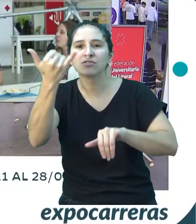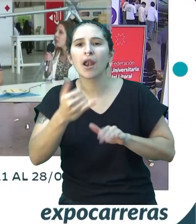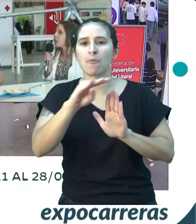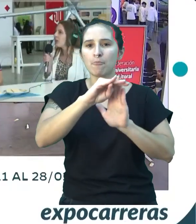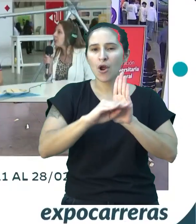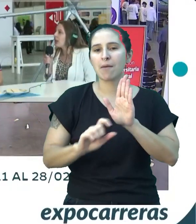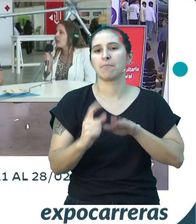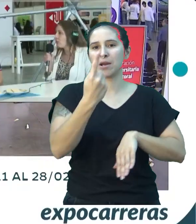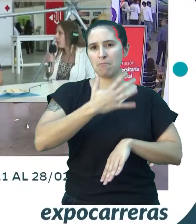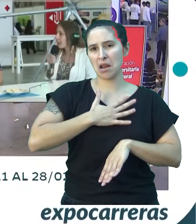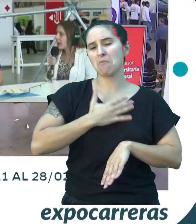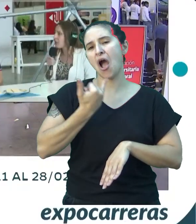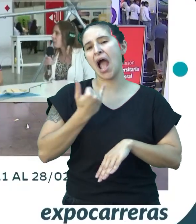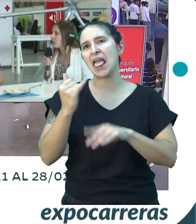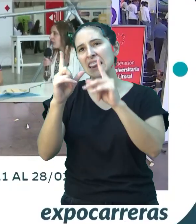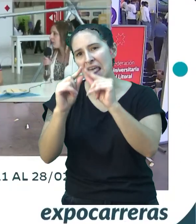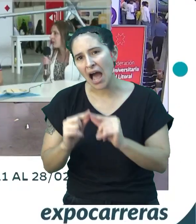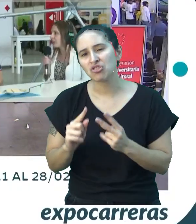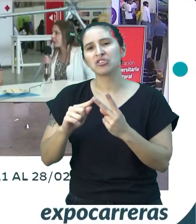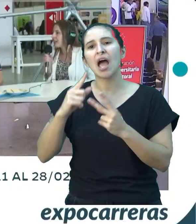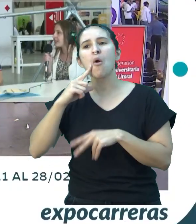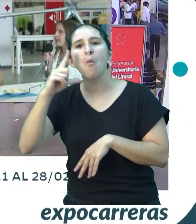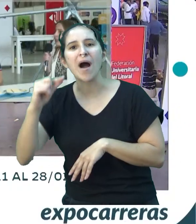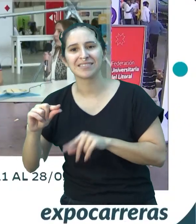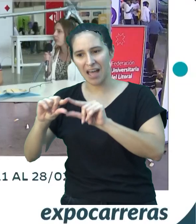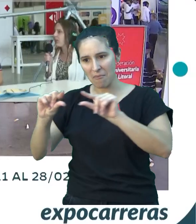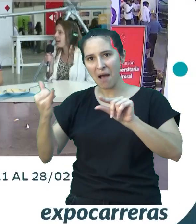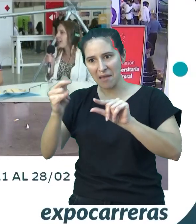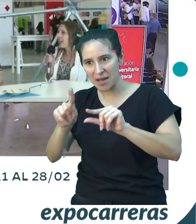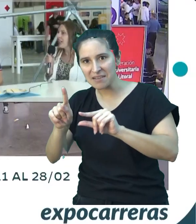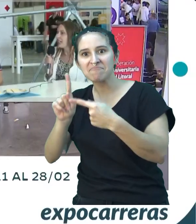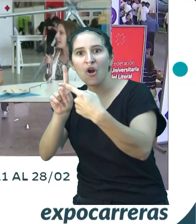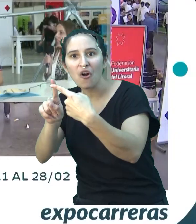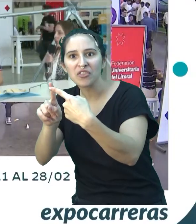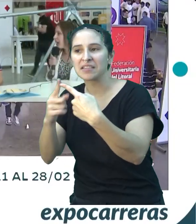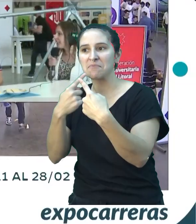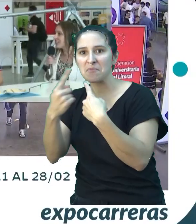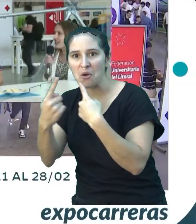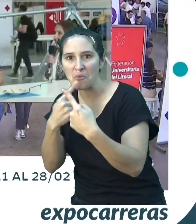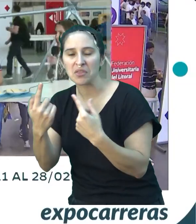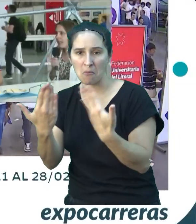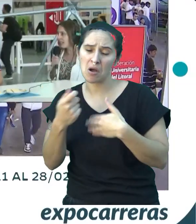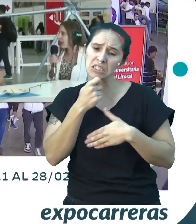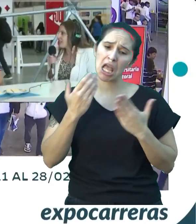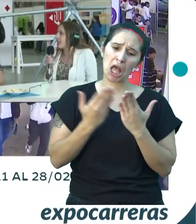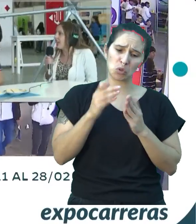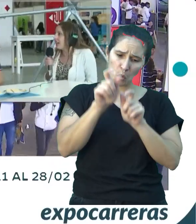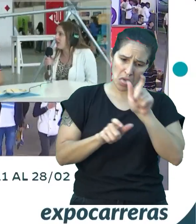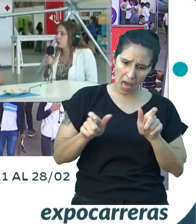también algunos datos. Hay algún WhatsApp disponible para contactarse, para preguntar. Sean estudiantes, sean